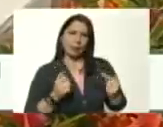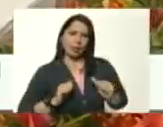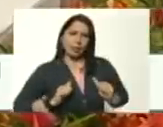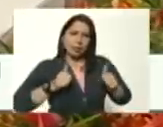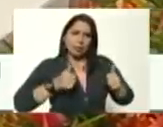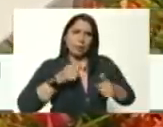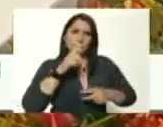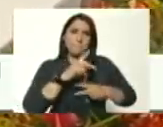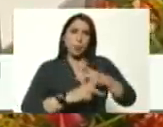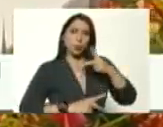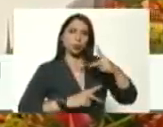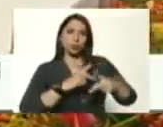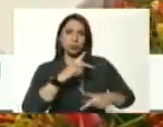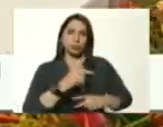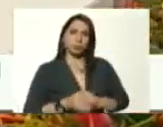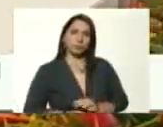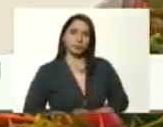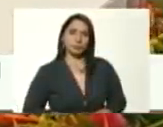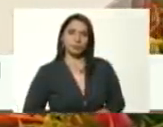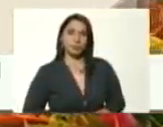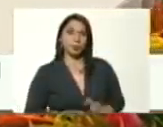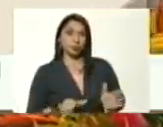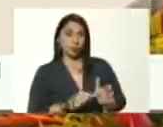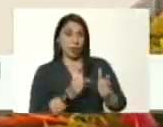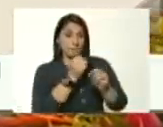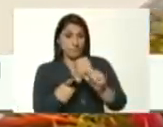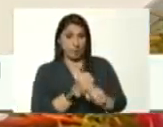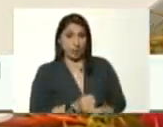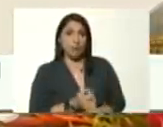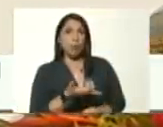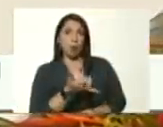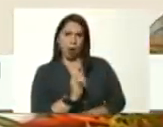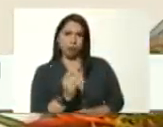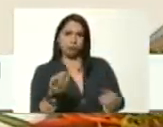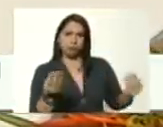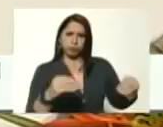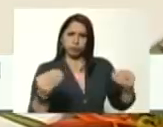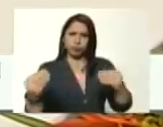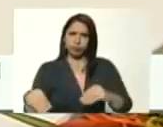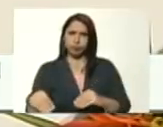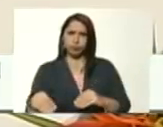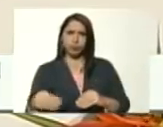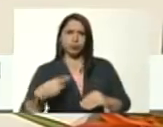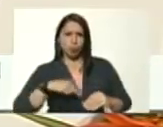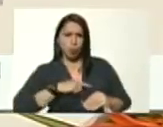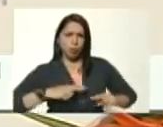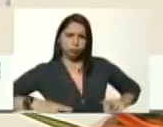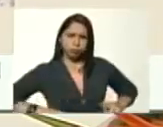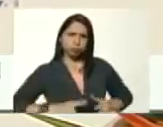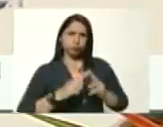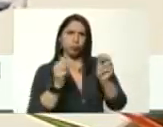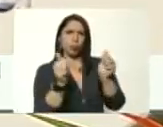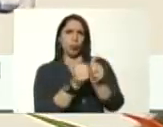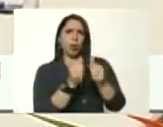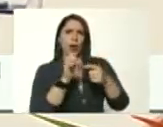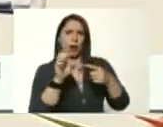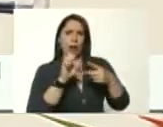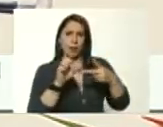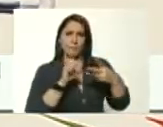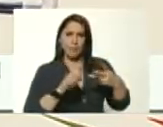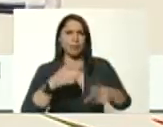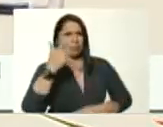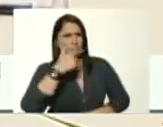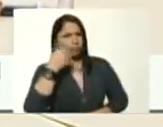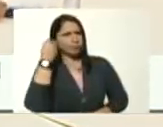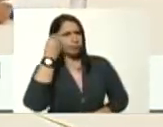un proceso donde esperamos que hayas cosas concretas que nos encontremos con elementos concretos que piensa el